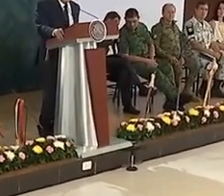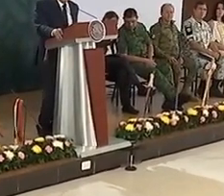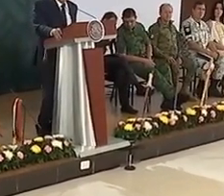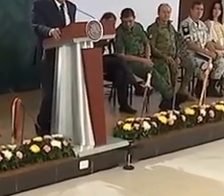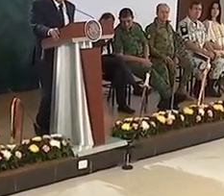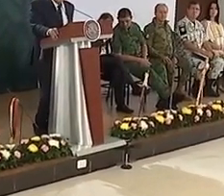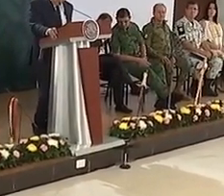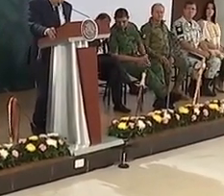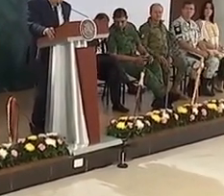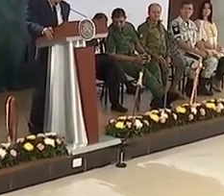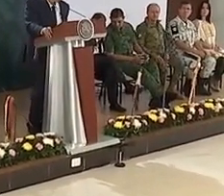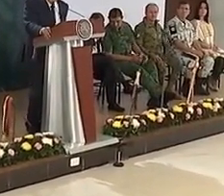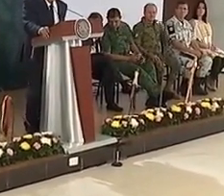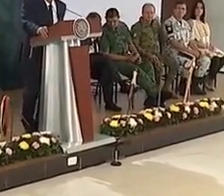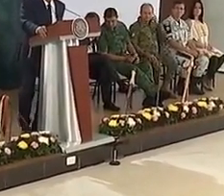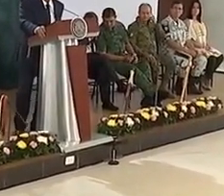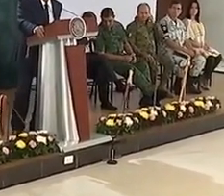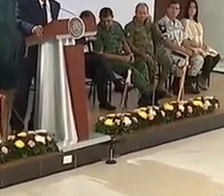agarrar la señal,